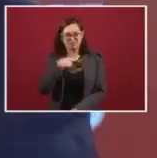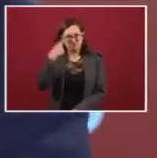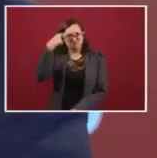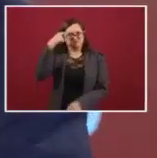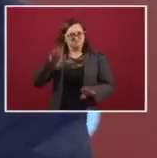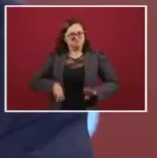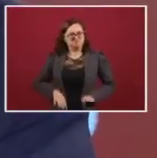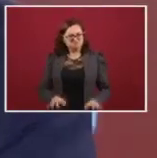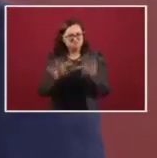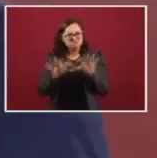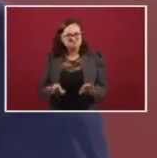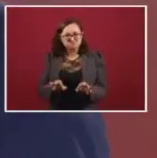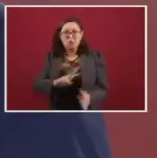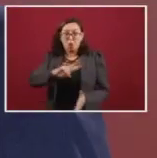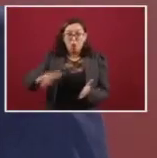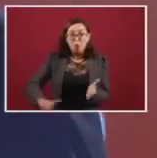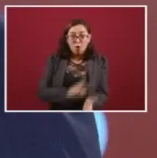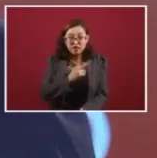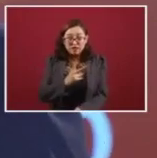Entonces,